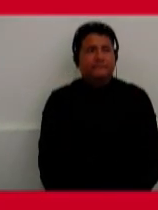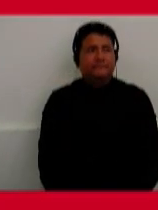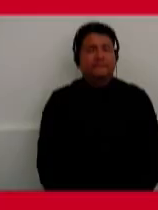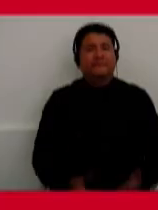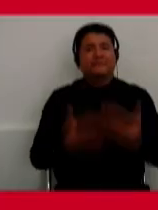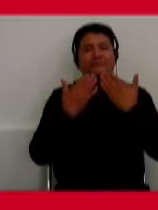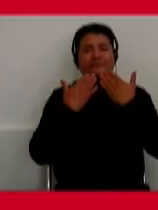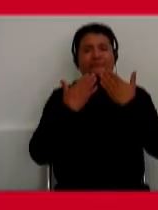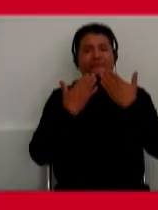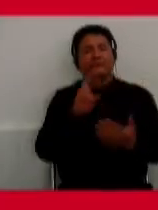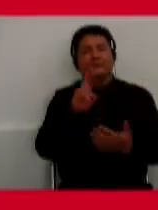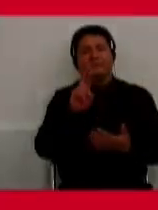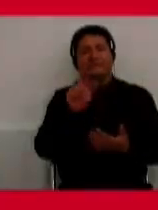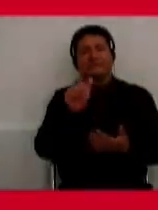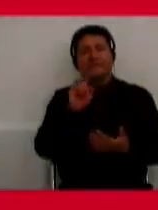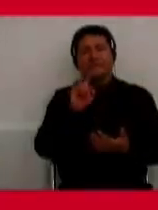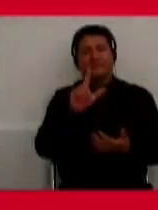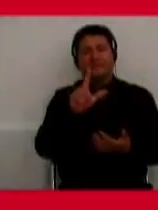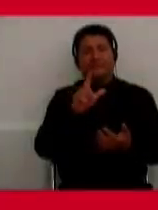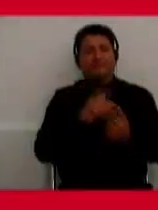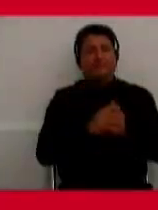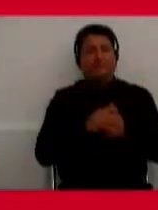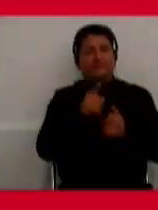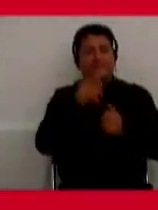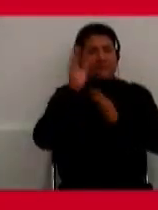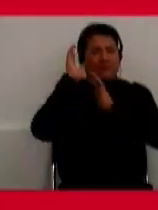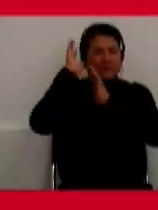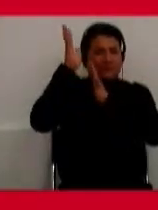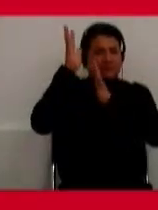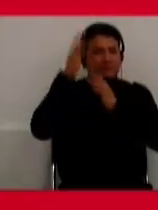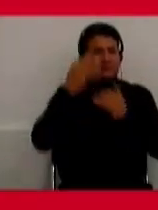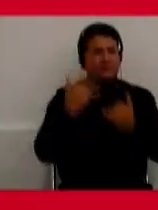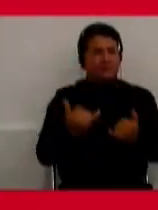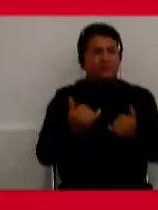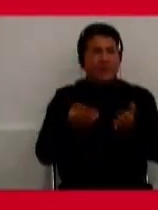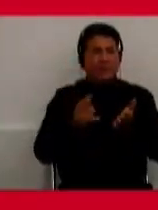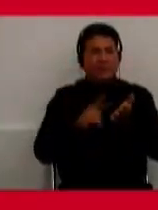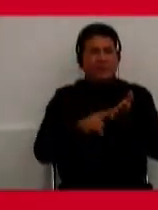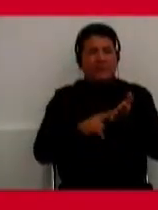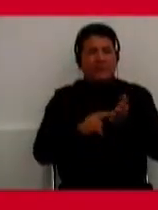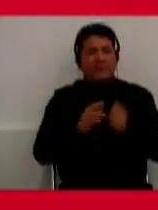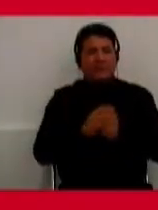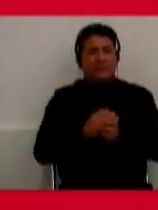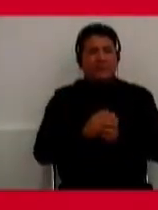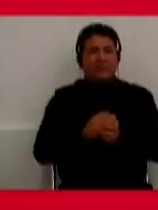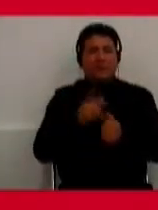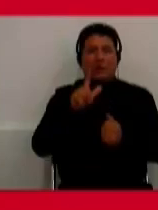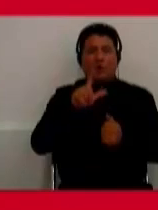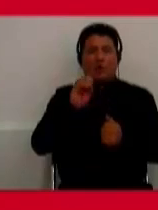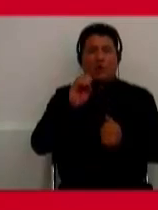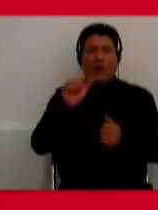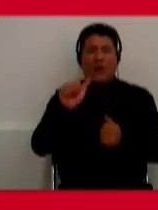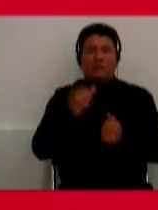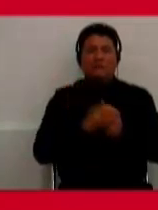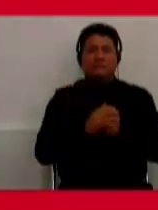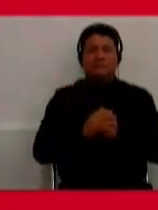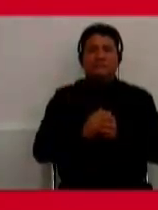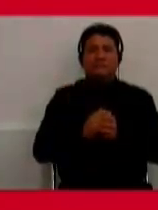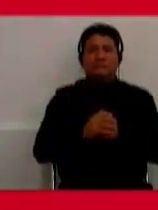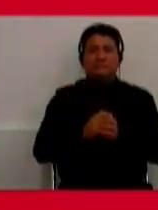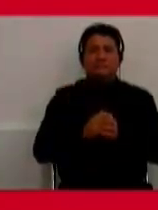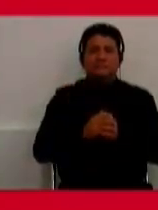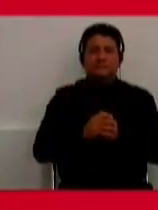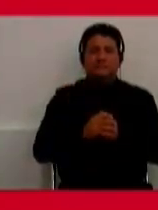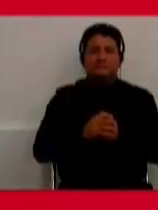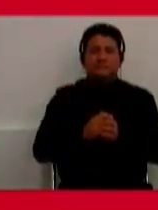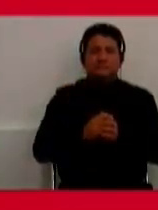Gracias, Raúl. Él expuso aplicación de Life of Asset, el LOA, a través del método innovador